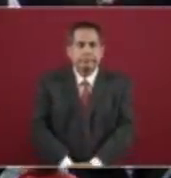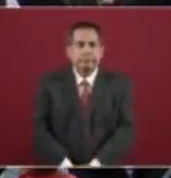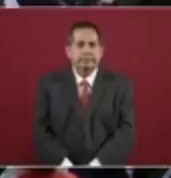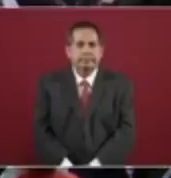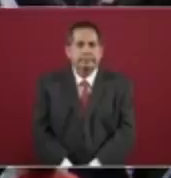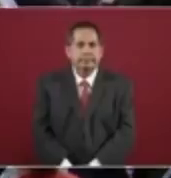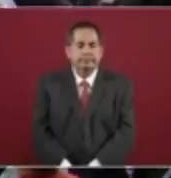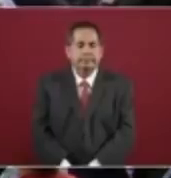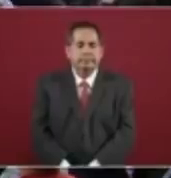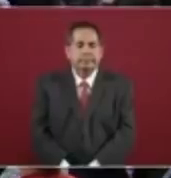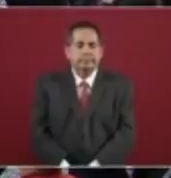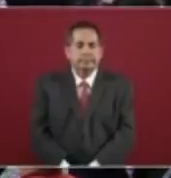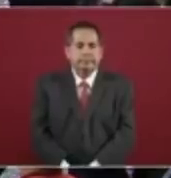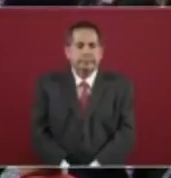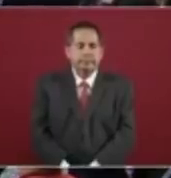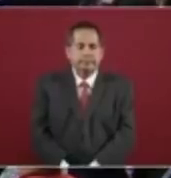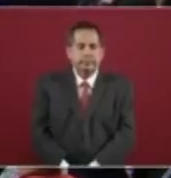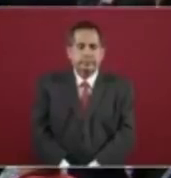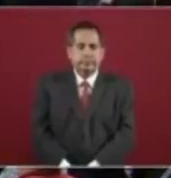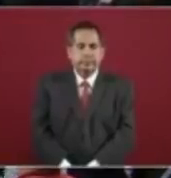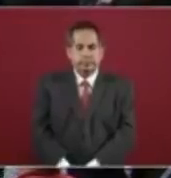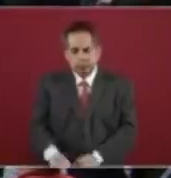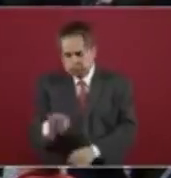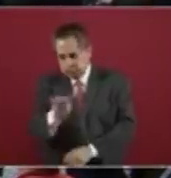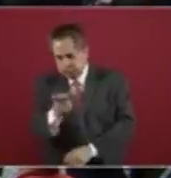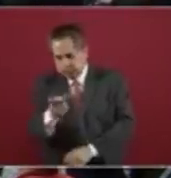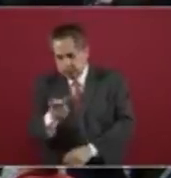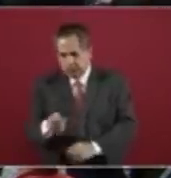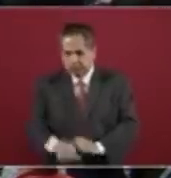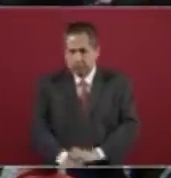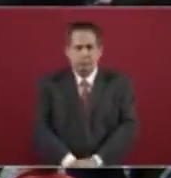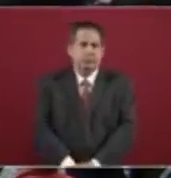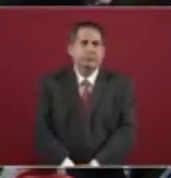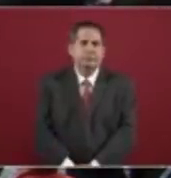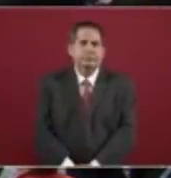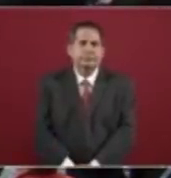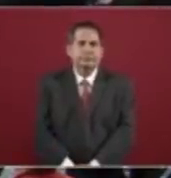A ver, ustedes dos.